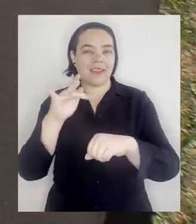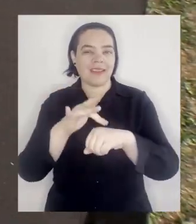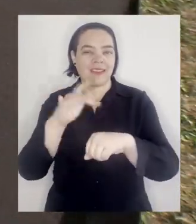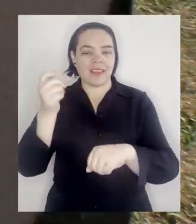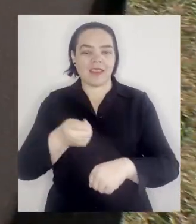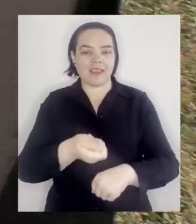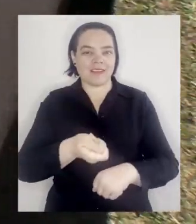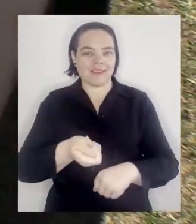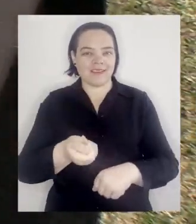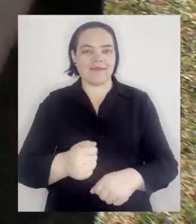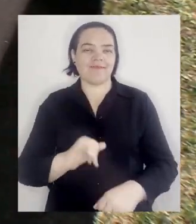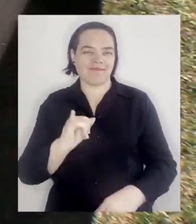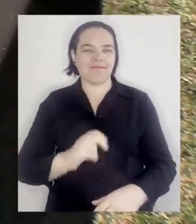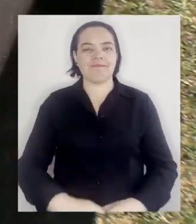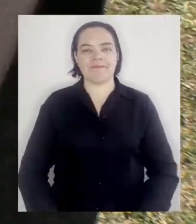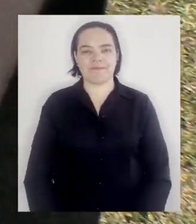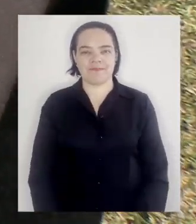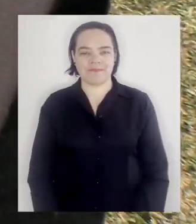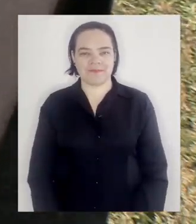Eso.